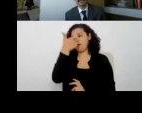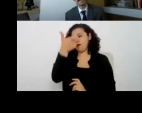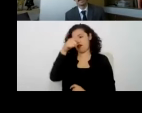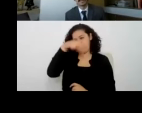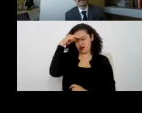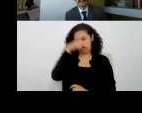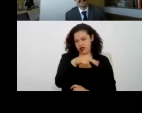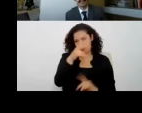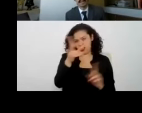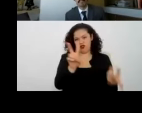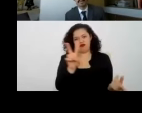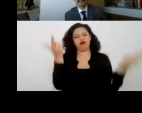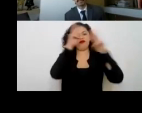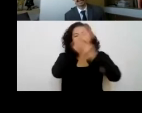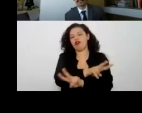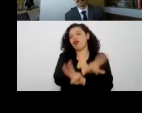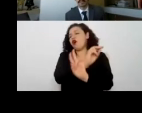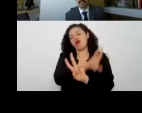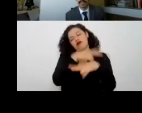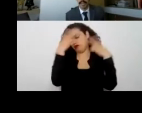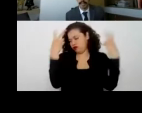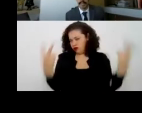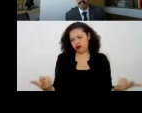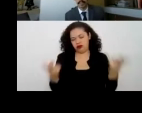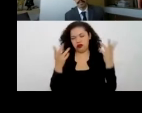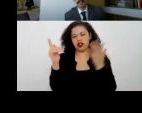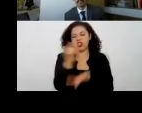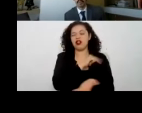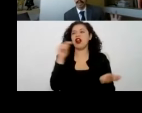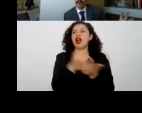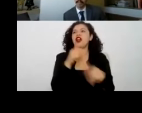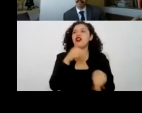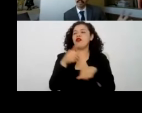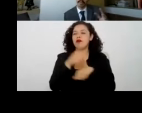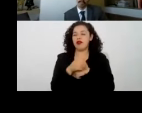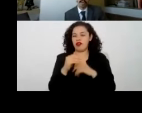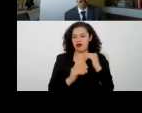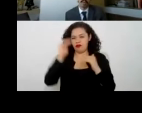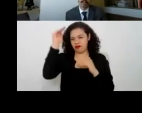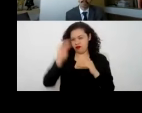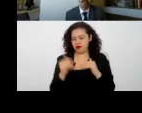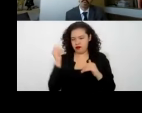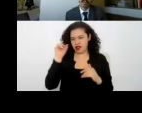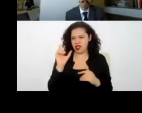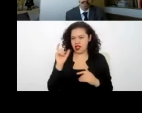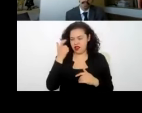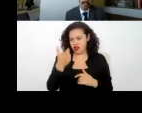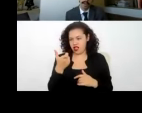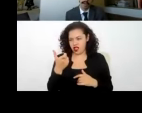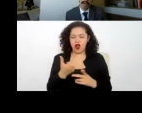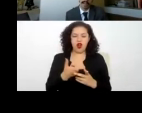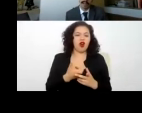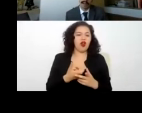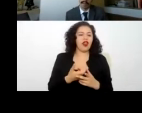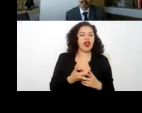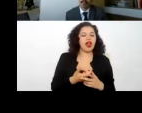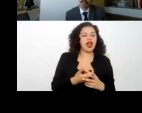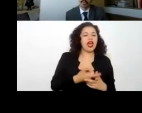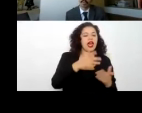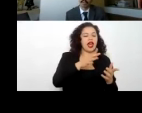viceversa, cambiar denominaciones en billetes, mover efectivo de un lugar a otro y